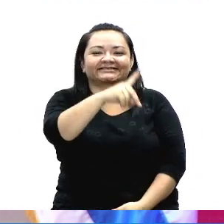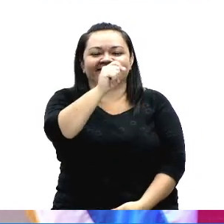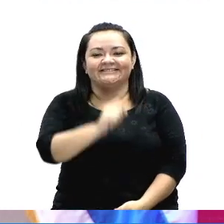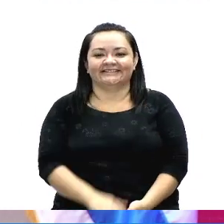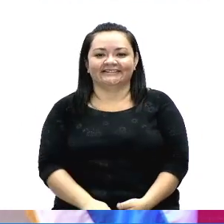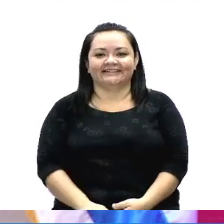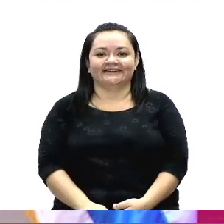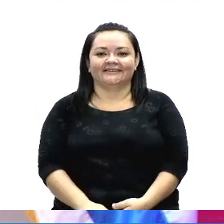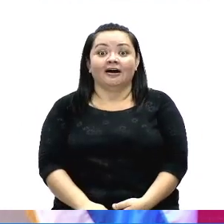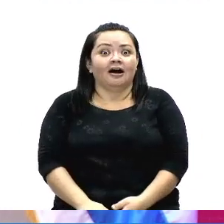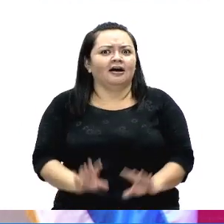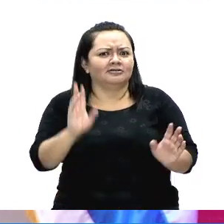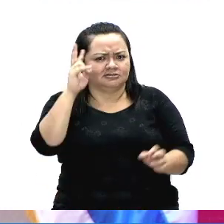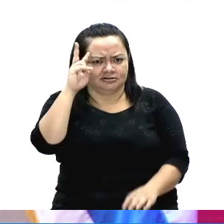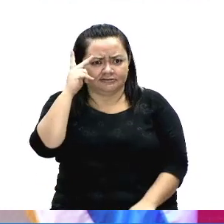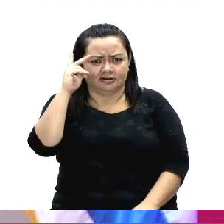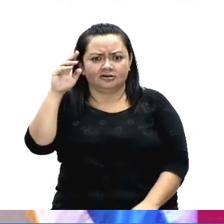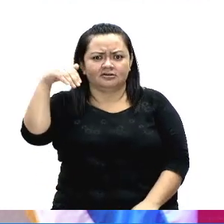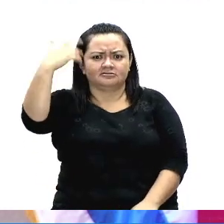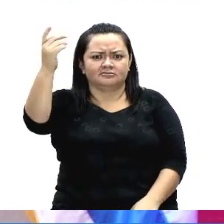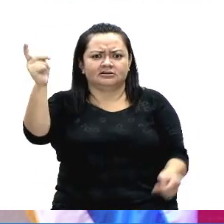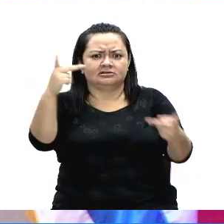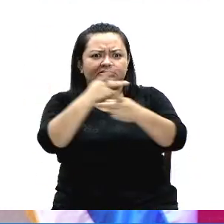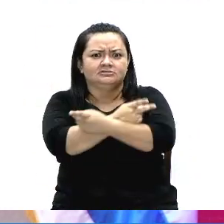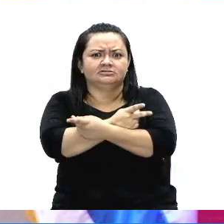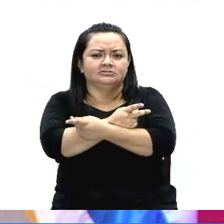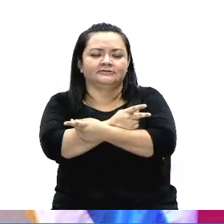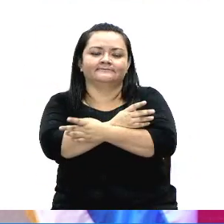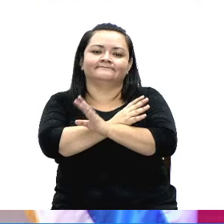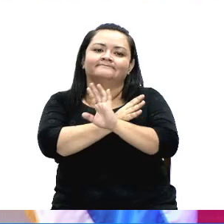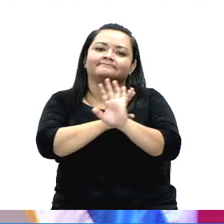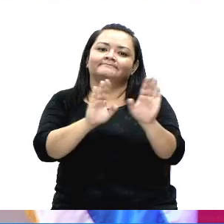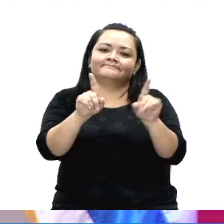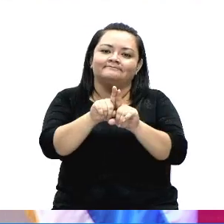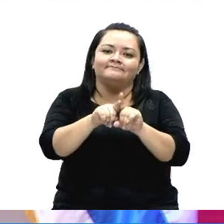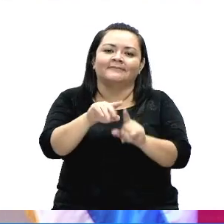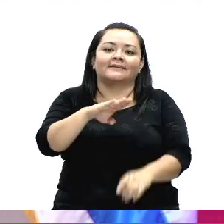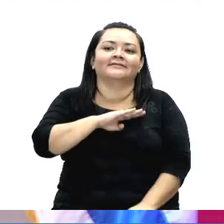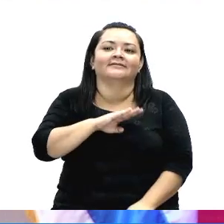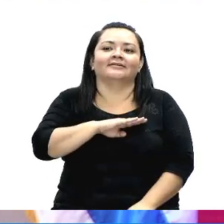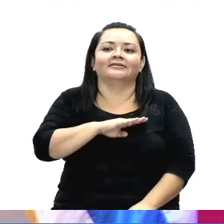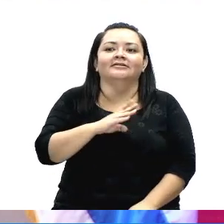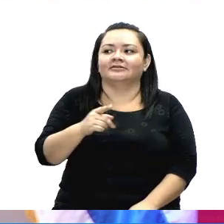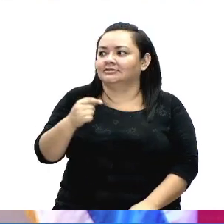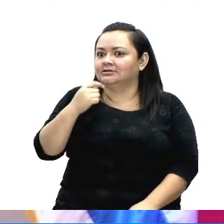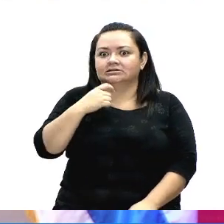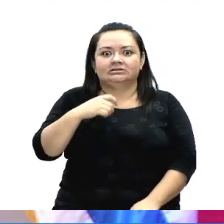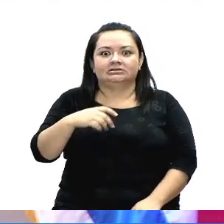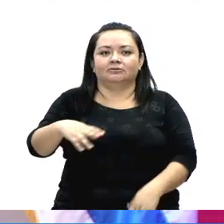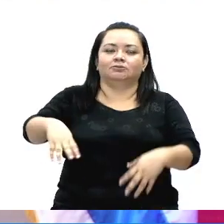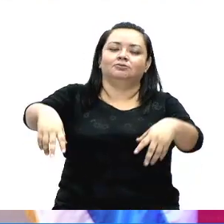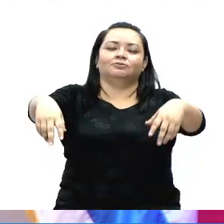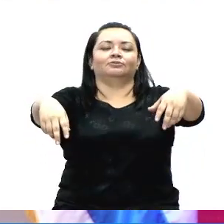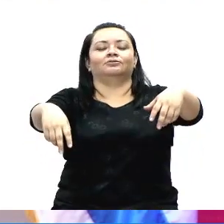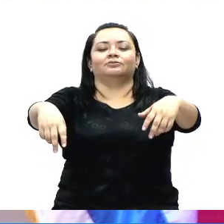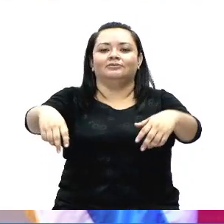años ya que viene algo peor hermano ya viene septiembre quien quita aparecen los ovnis